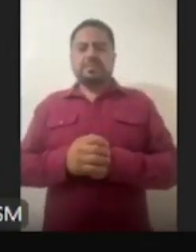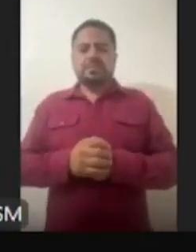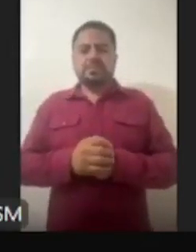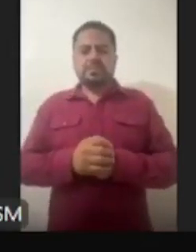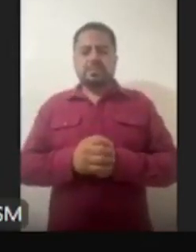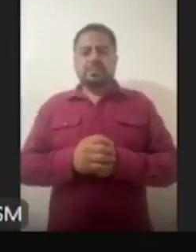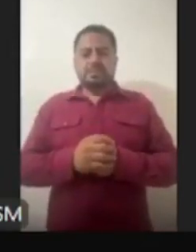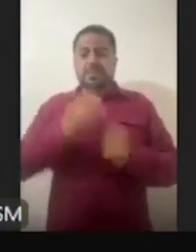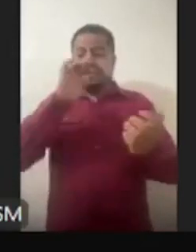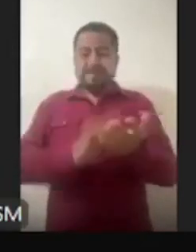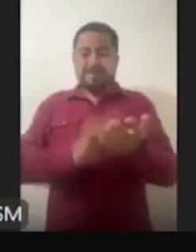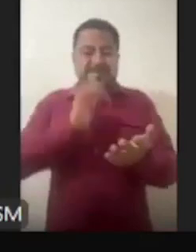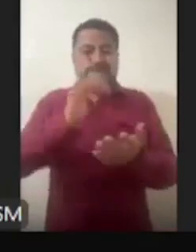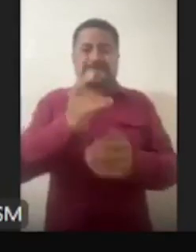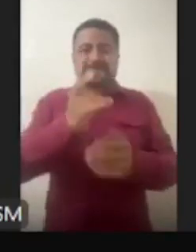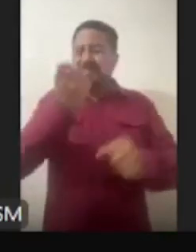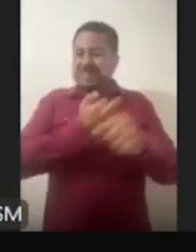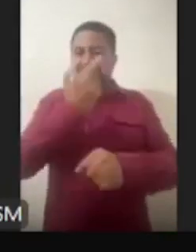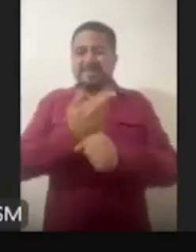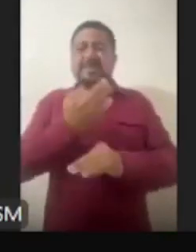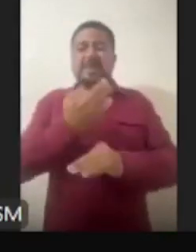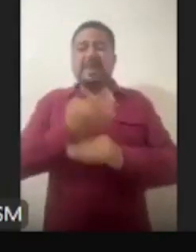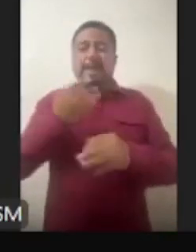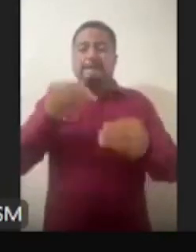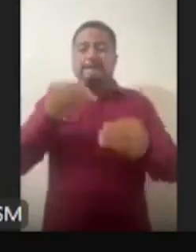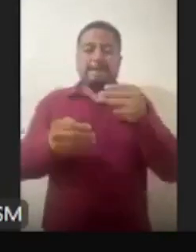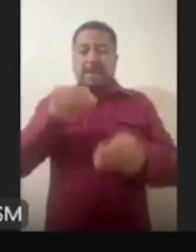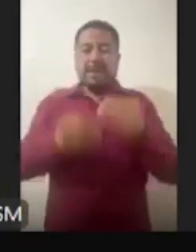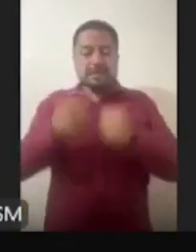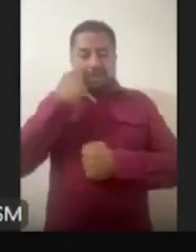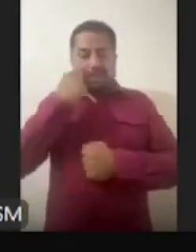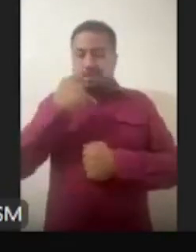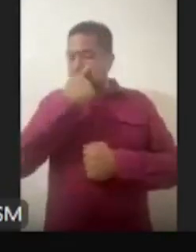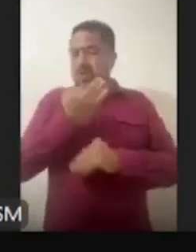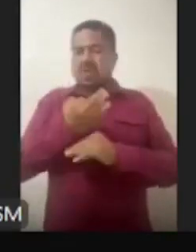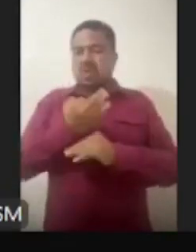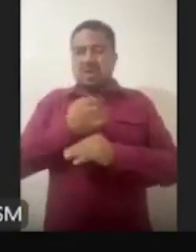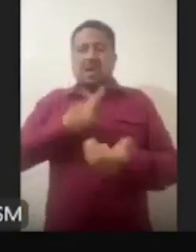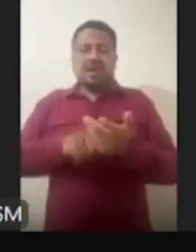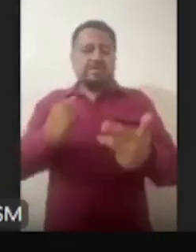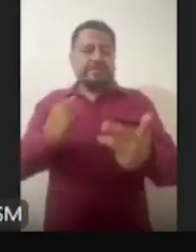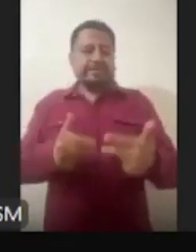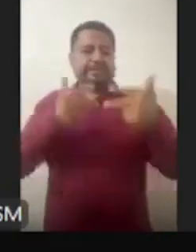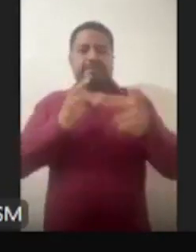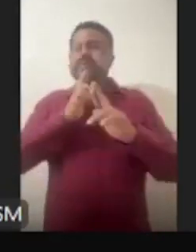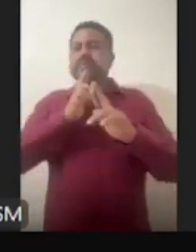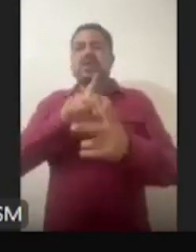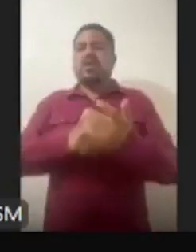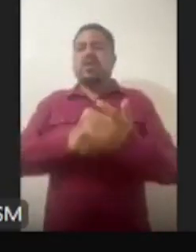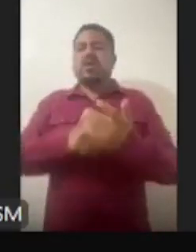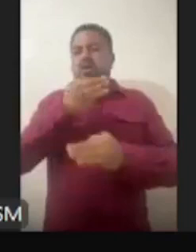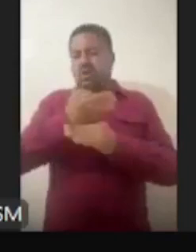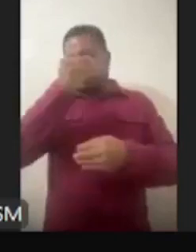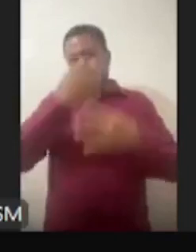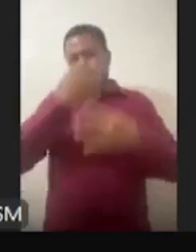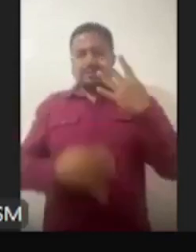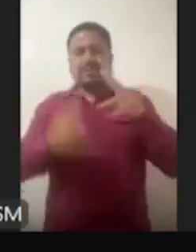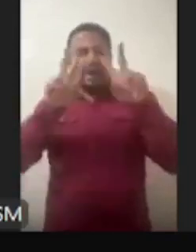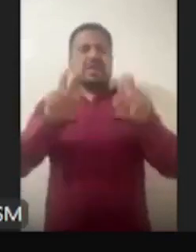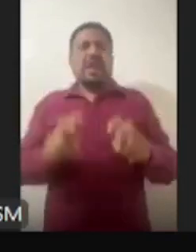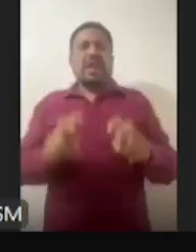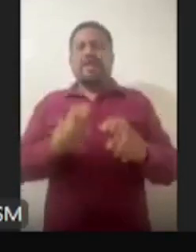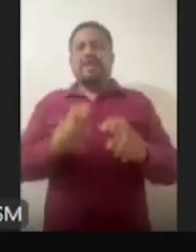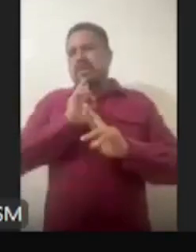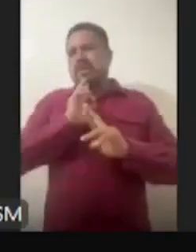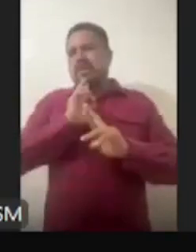Gracias, secretario. Magistradas, magistrado, en la presente sesión de resolución, las cuentas, los puntos de acuerdos y los resolutivos de los proyectos